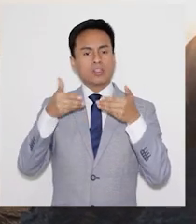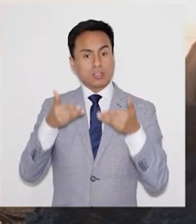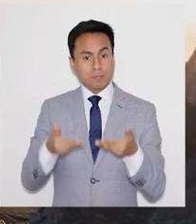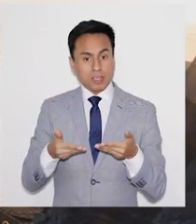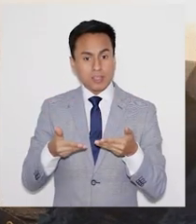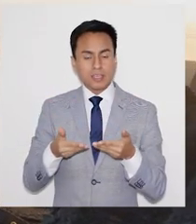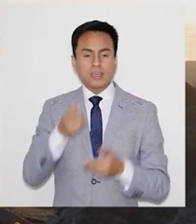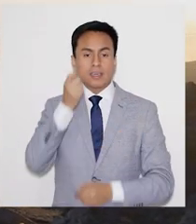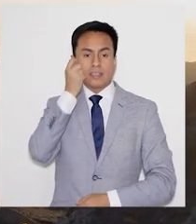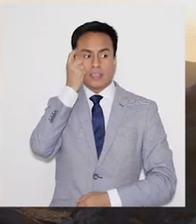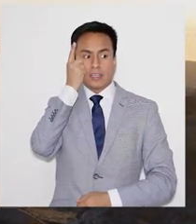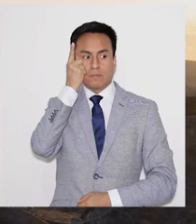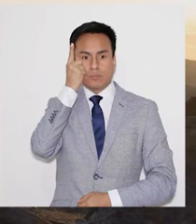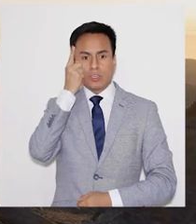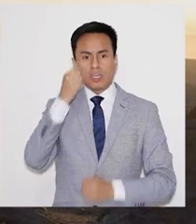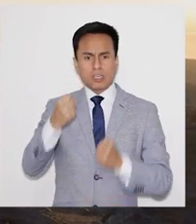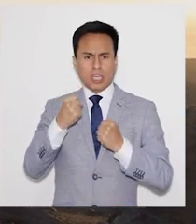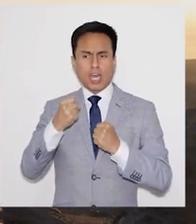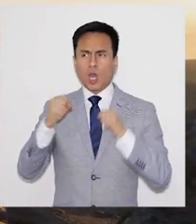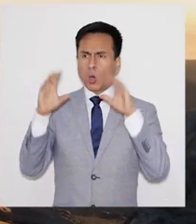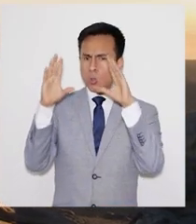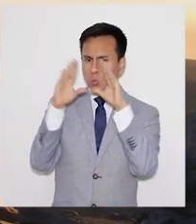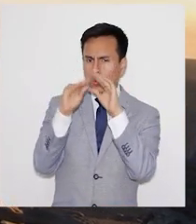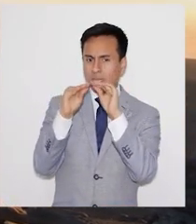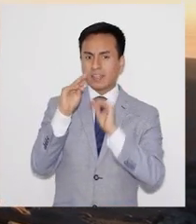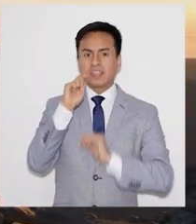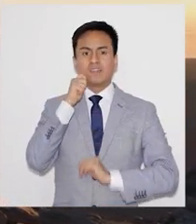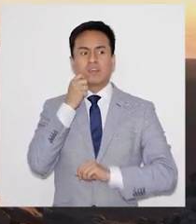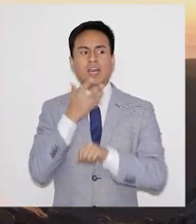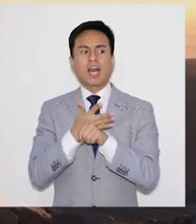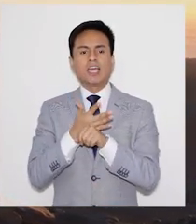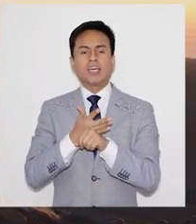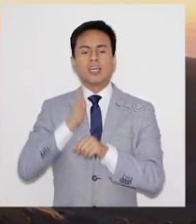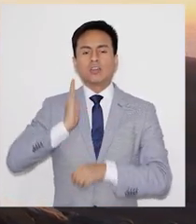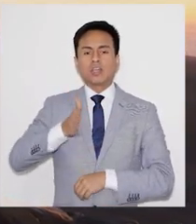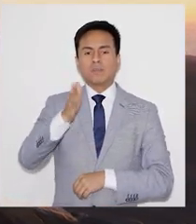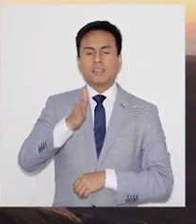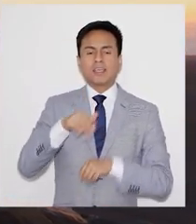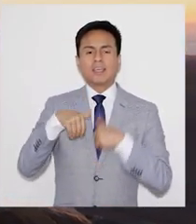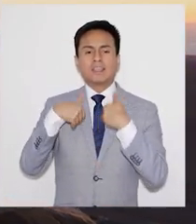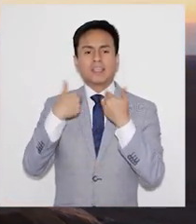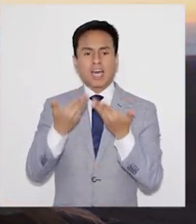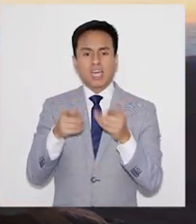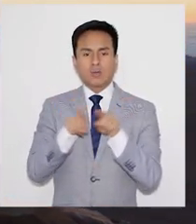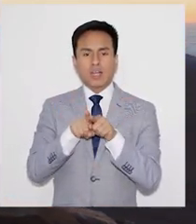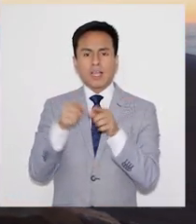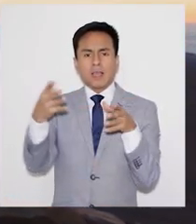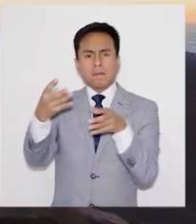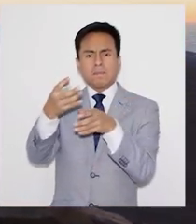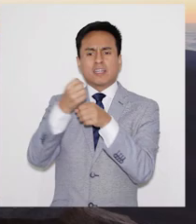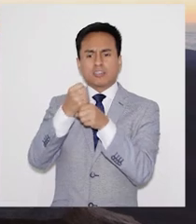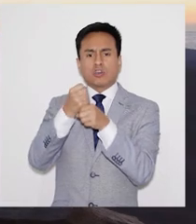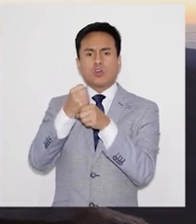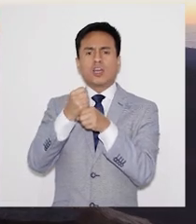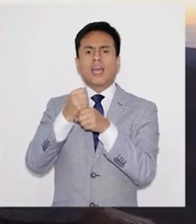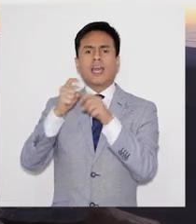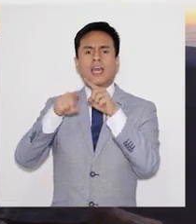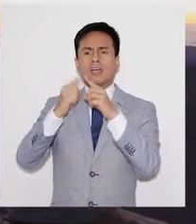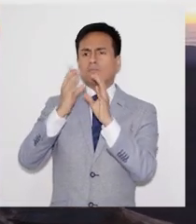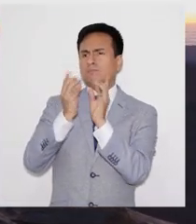Actualmente, entendemos la energía oscura como aquella que está constantemente generando una presión en el